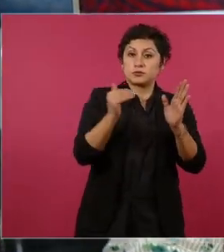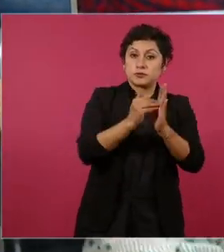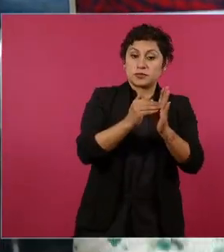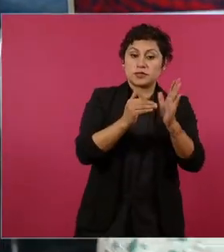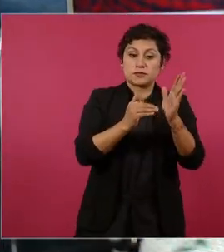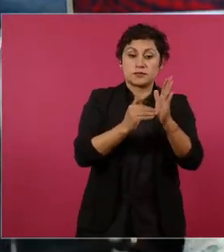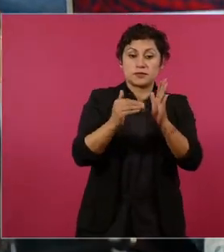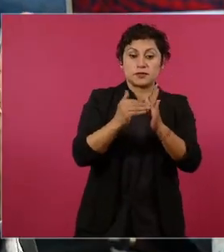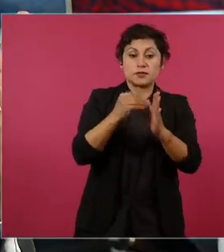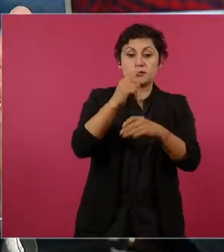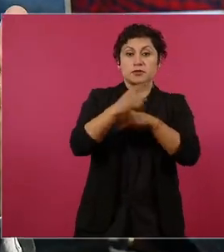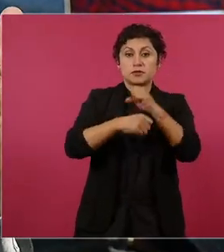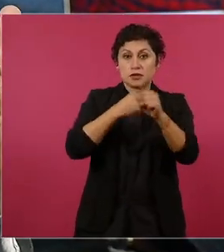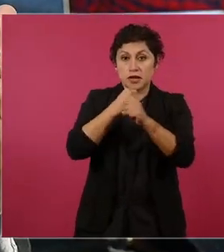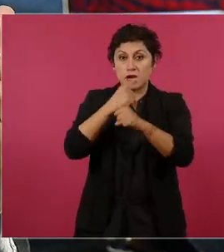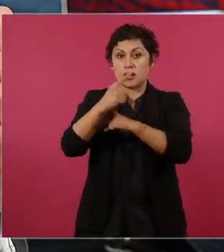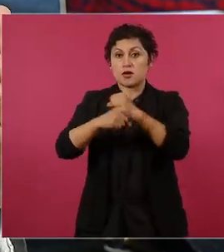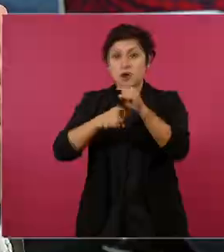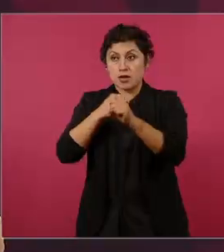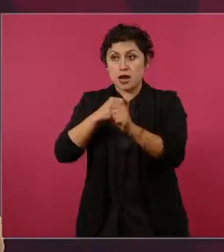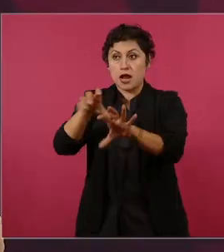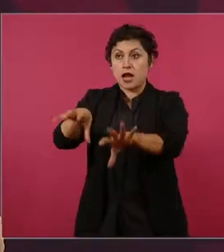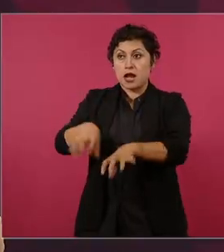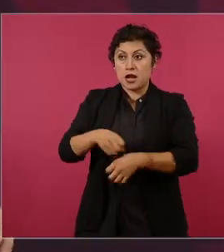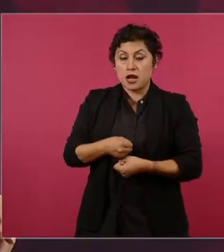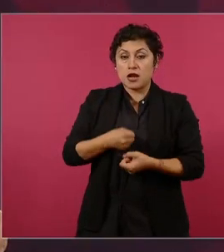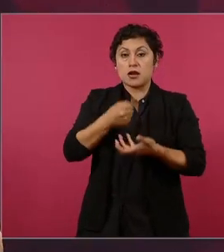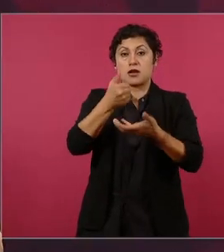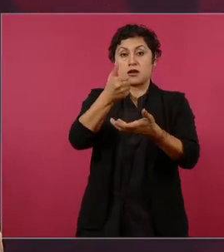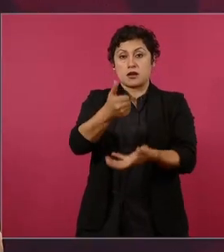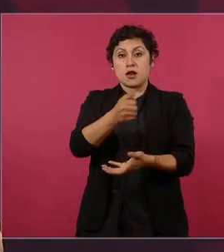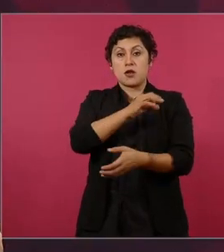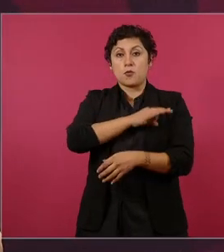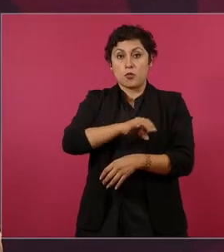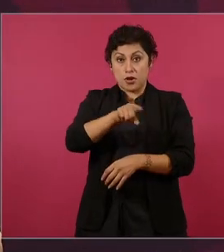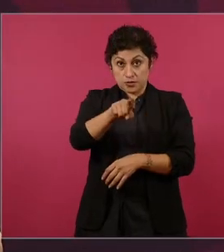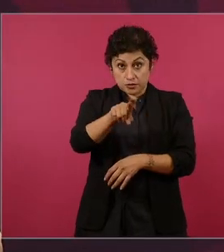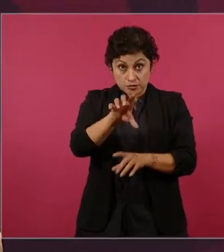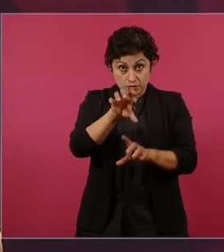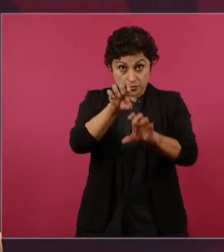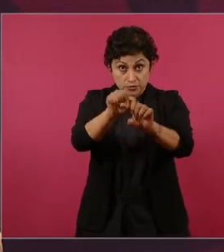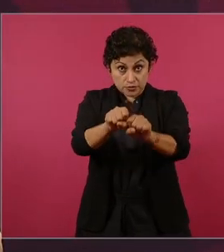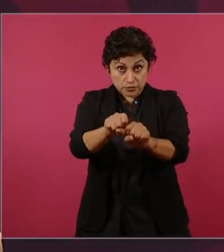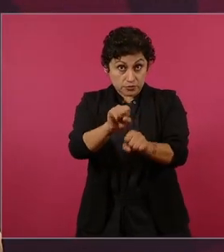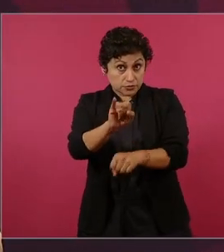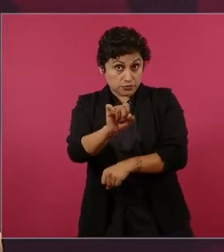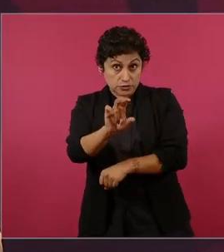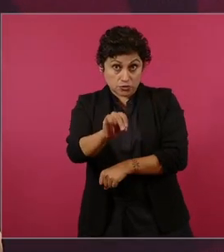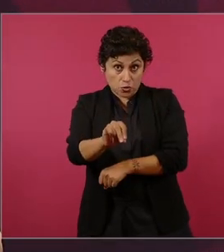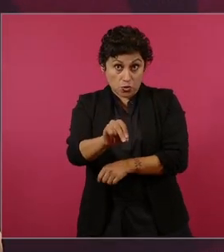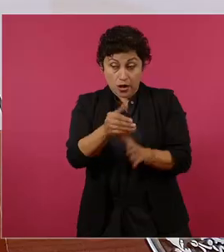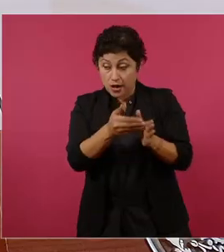millones anuales. ¿Se alcanzó ese objetivo? Sí, sí, y puedo hacer la cuenta.